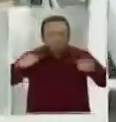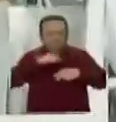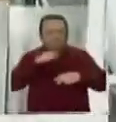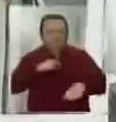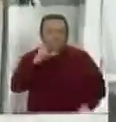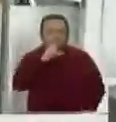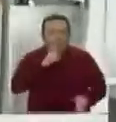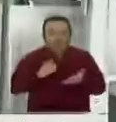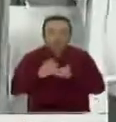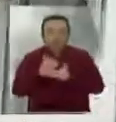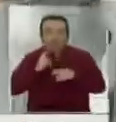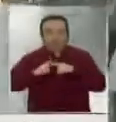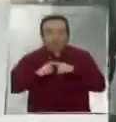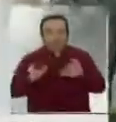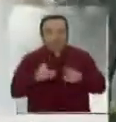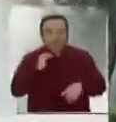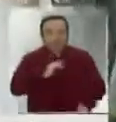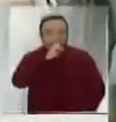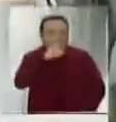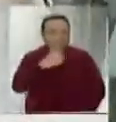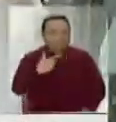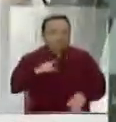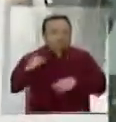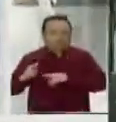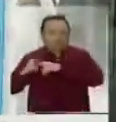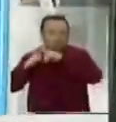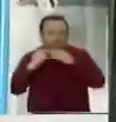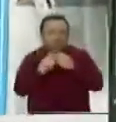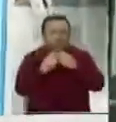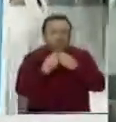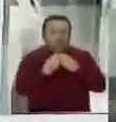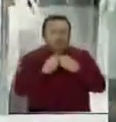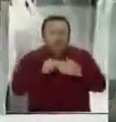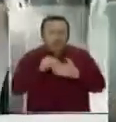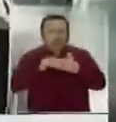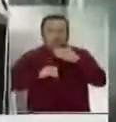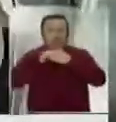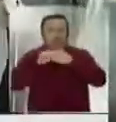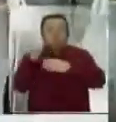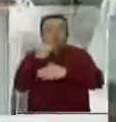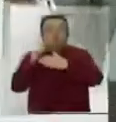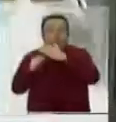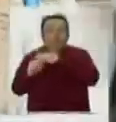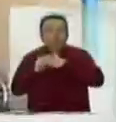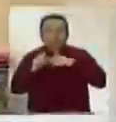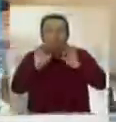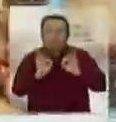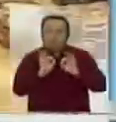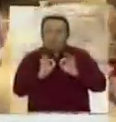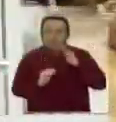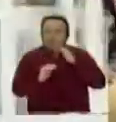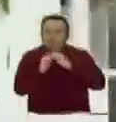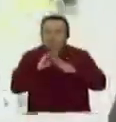desde el día lunes, como es habitual y como se ha visto en los otros centros comerciales, con un aforo de una cantidad de personas que